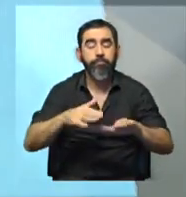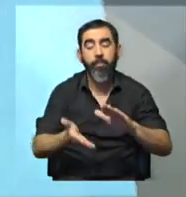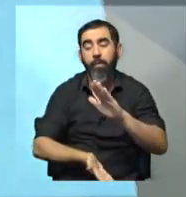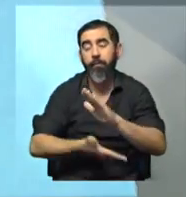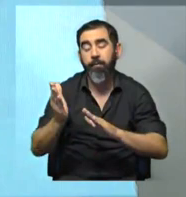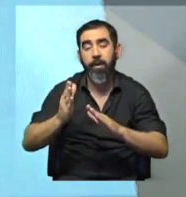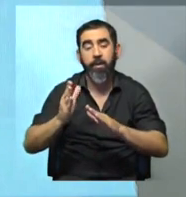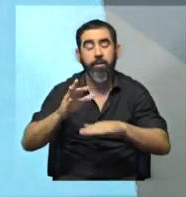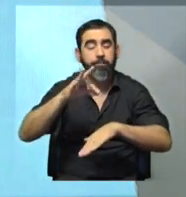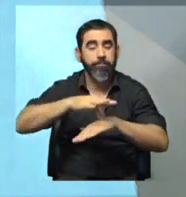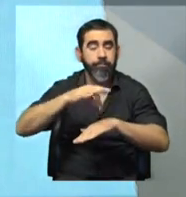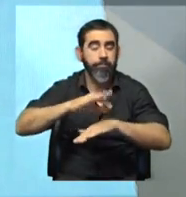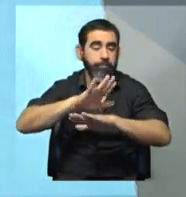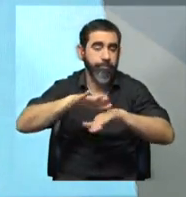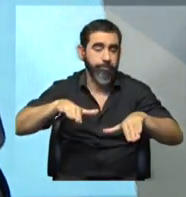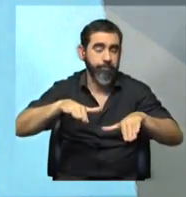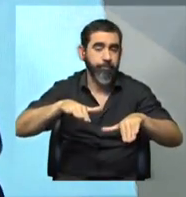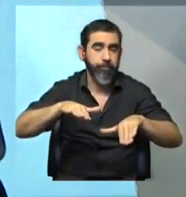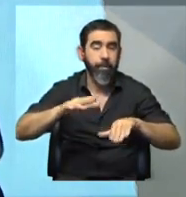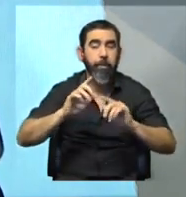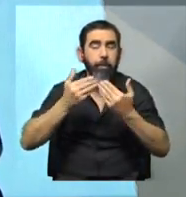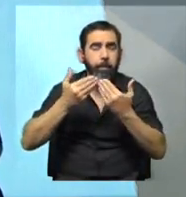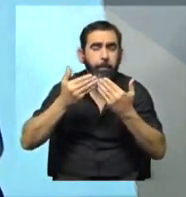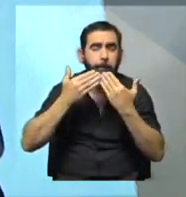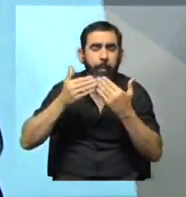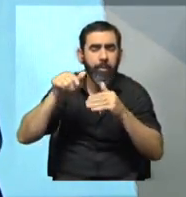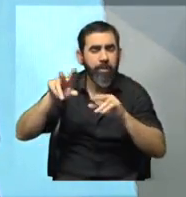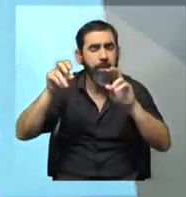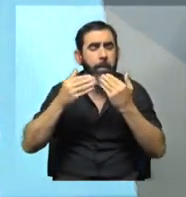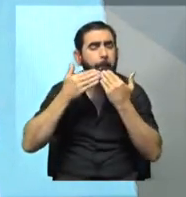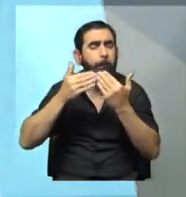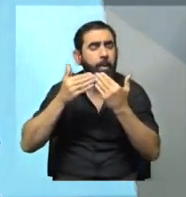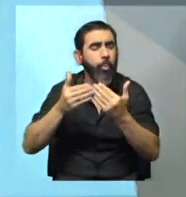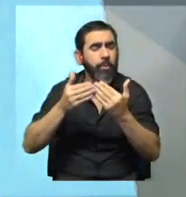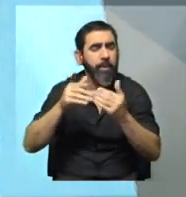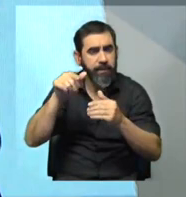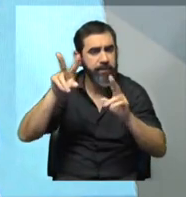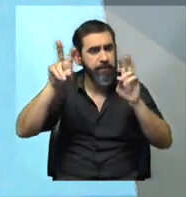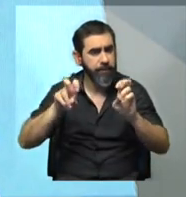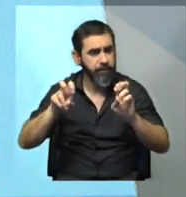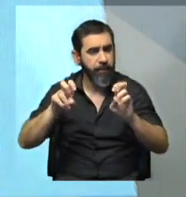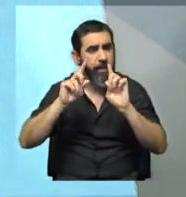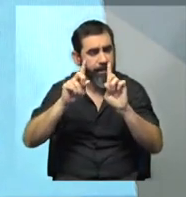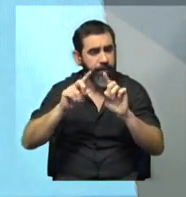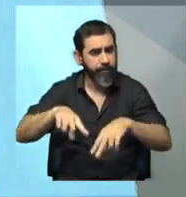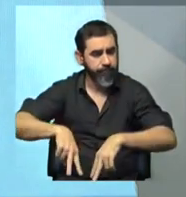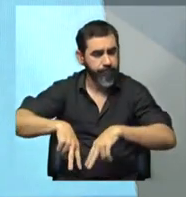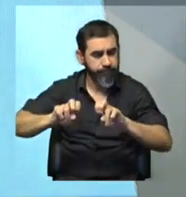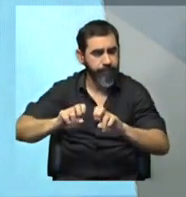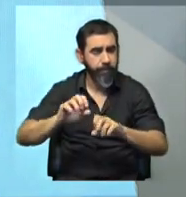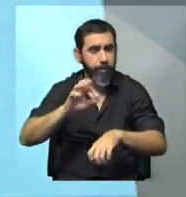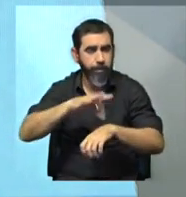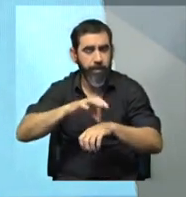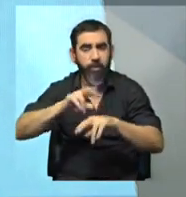a una consulta rutinaria, ¿habría que empezar a preguntar esto? ¿Habría que empezar a incorporar en el examen sanitario